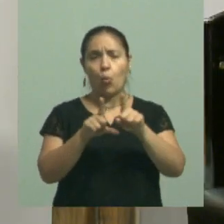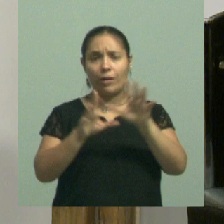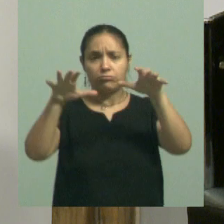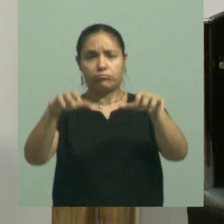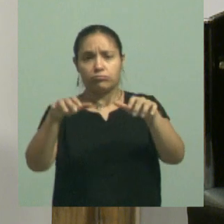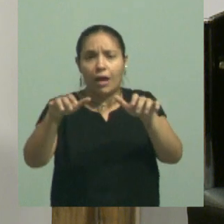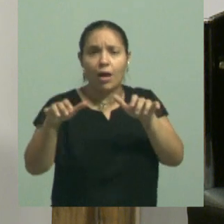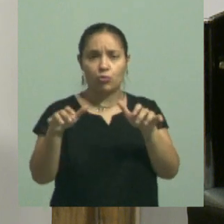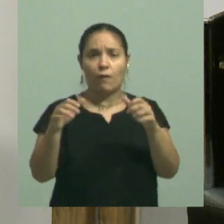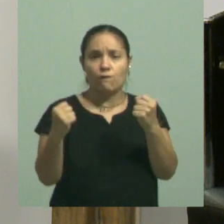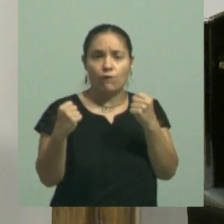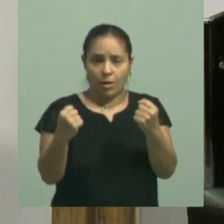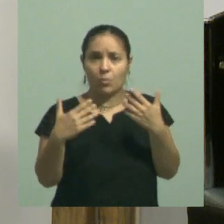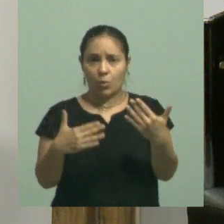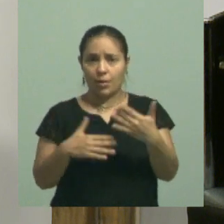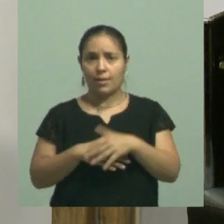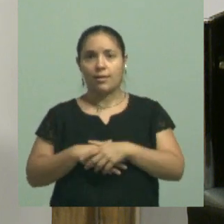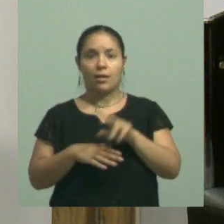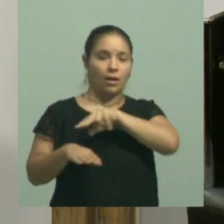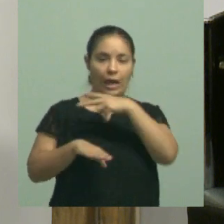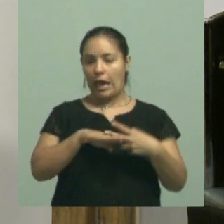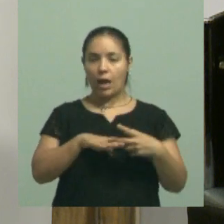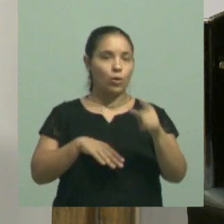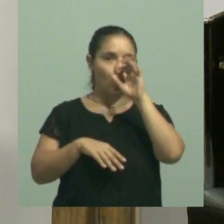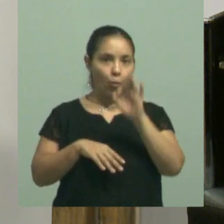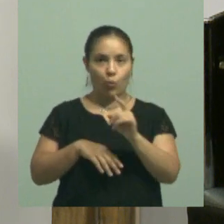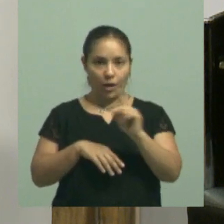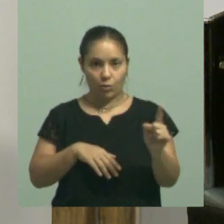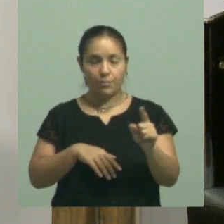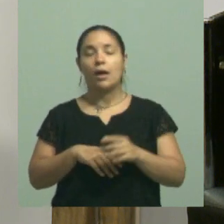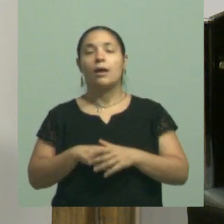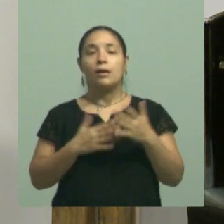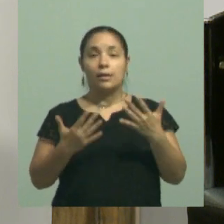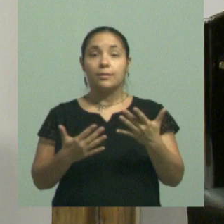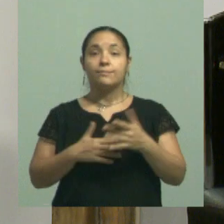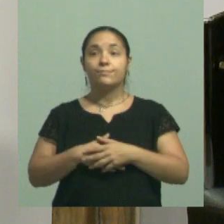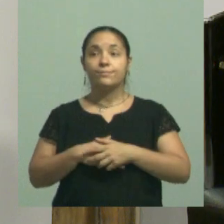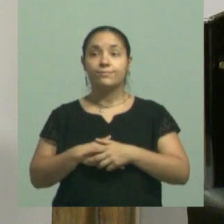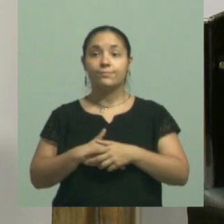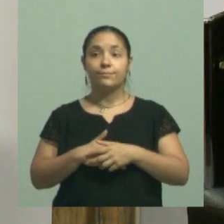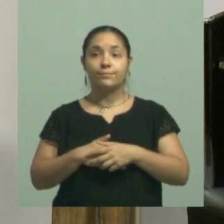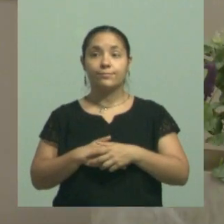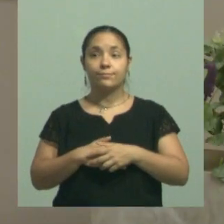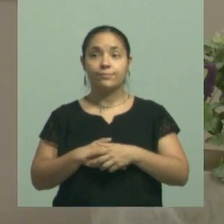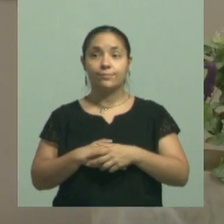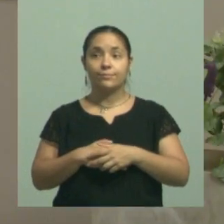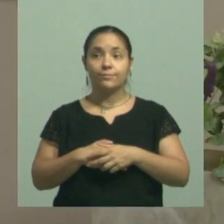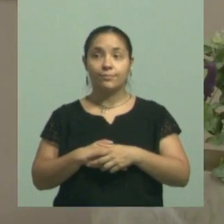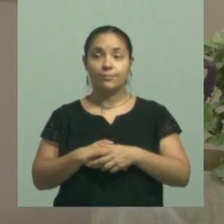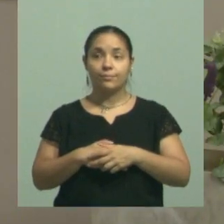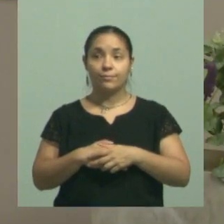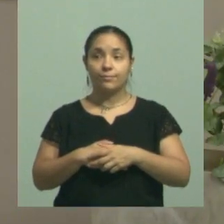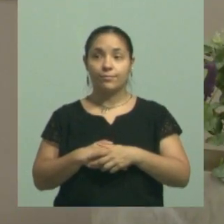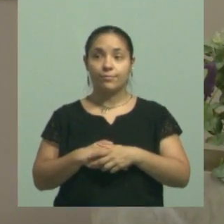caernos. Y lo que tenemos que evitar es que nos caigamos. Entonces, lo que agarramos es ahí... Y el movimiento mío es como que yo la rodillera me termino arriba de la